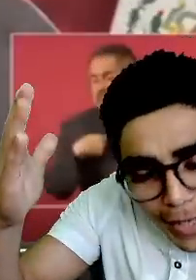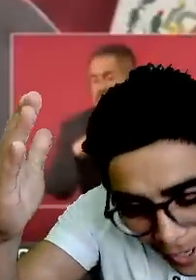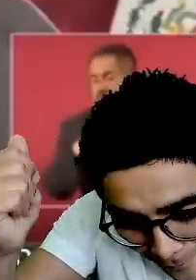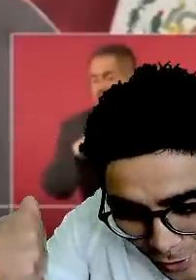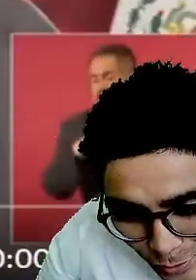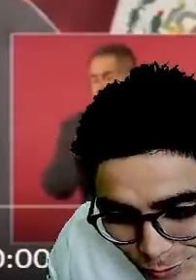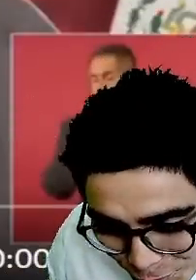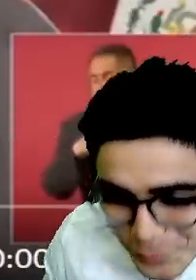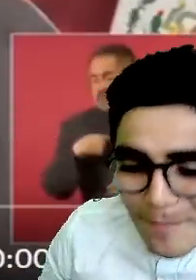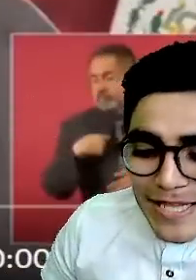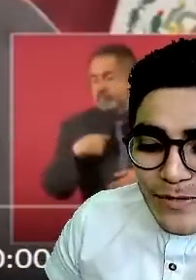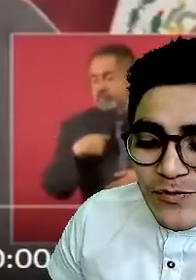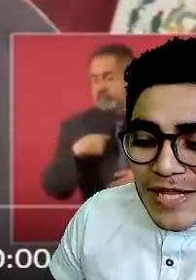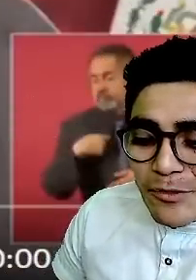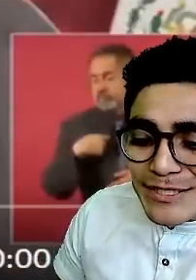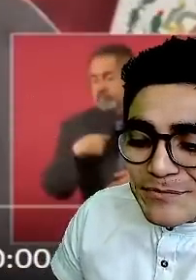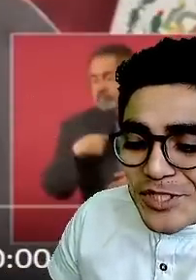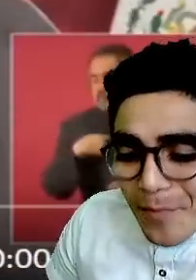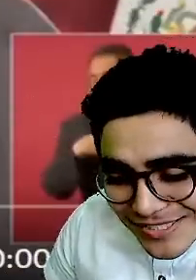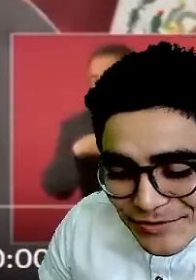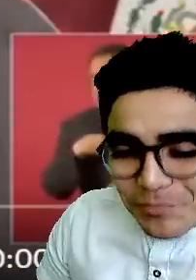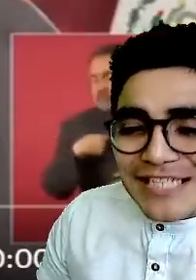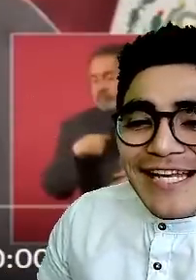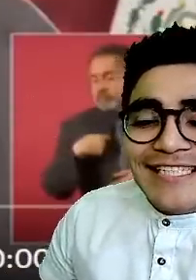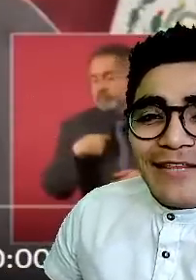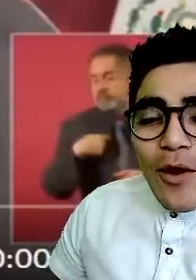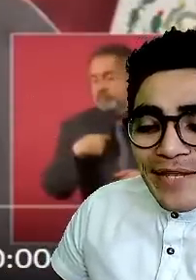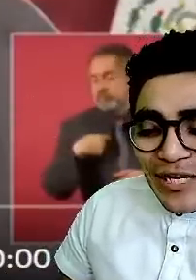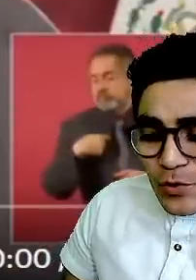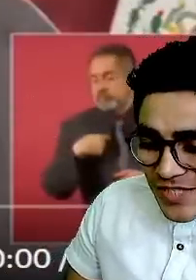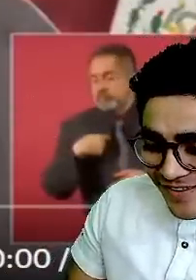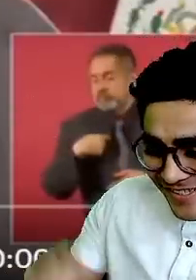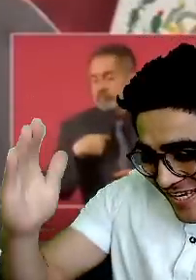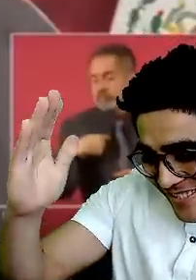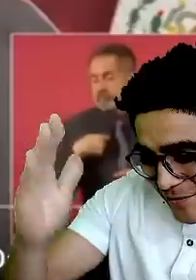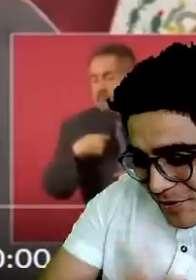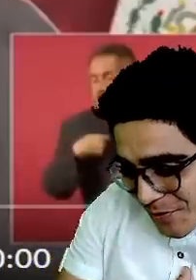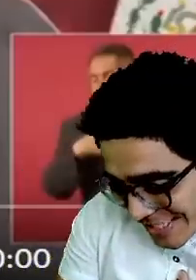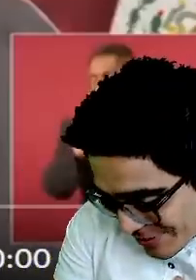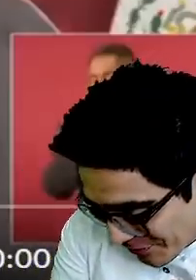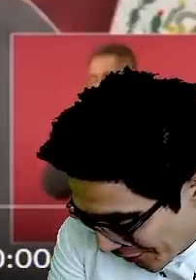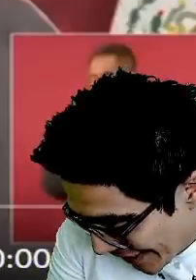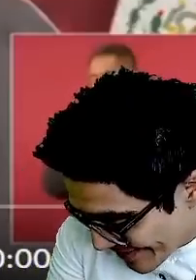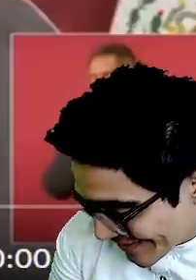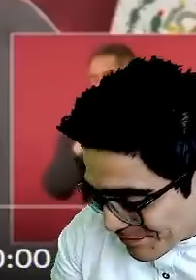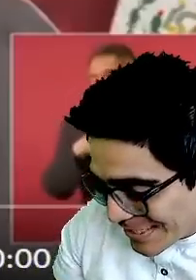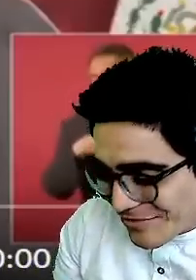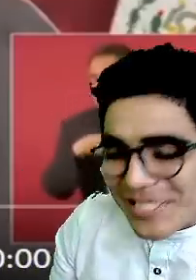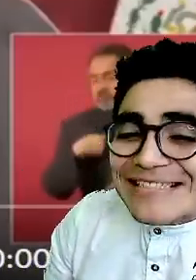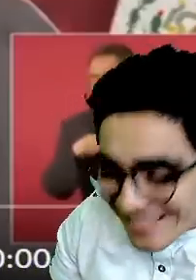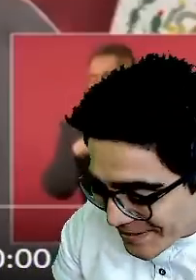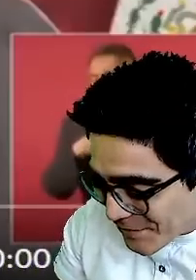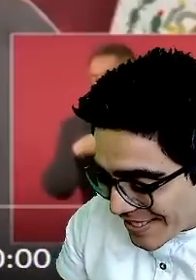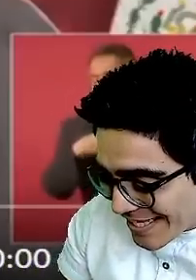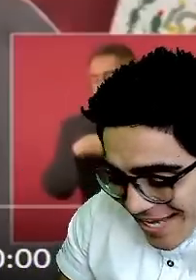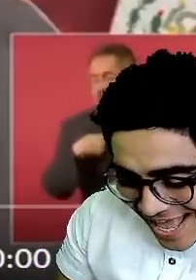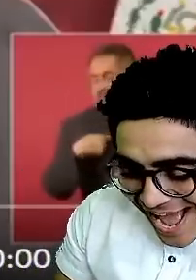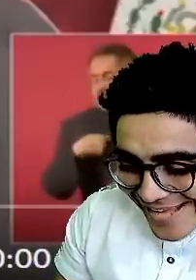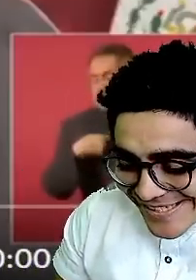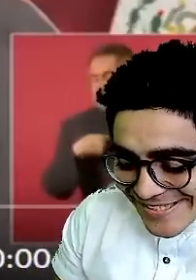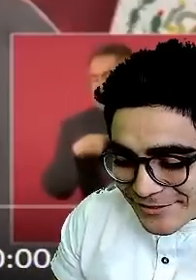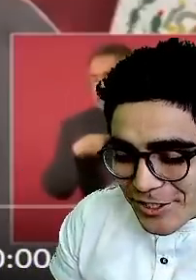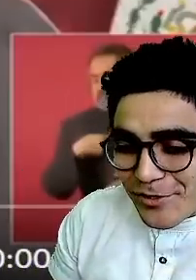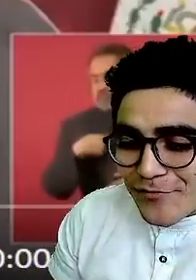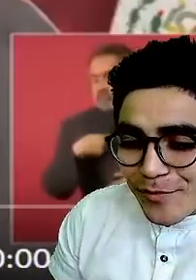amigos bienvenidos una nueva transmisión más es un placer estar nuevamente con ustedes servidor y Rodríguez transmitiéndoles desde su canal